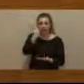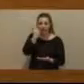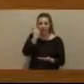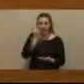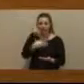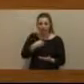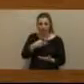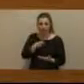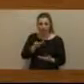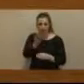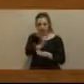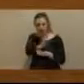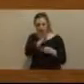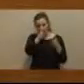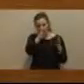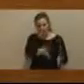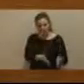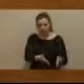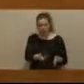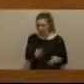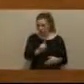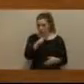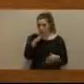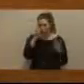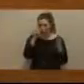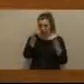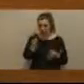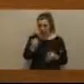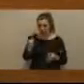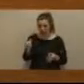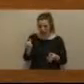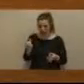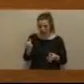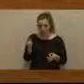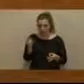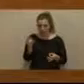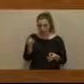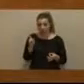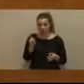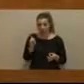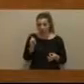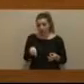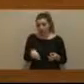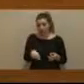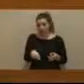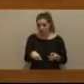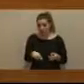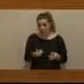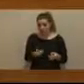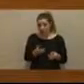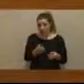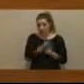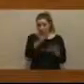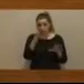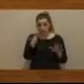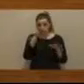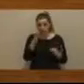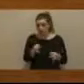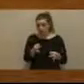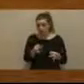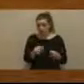No, mire, hay una realidad, y además por la boca por el pez, me la acaba de constatar usted. Mire, usted no puede bajar